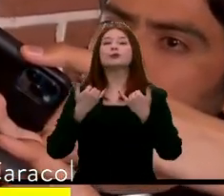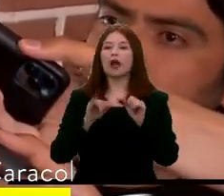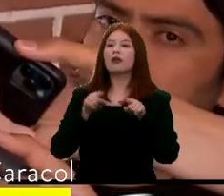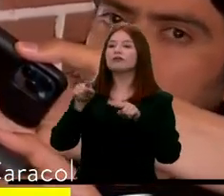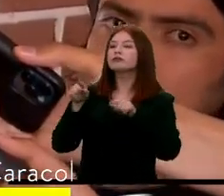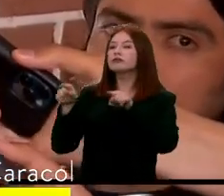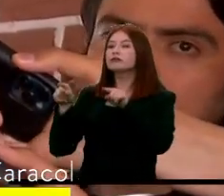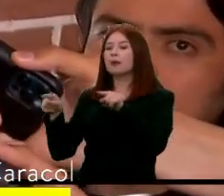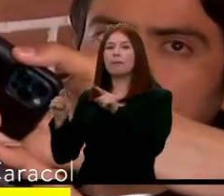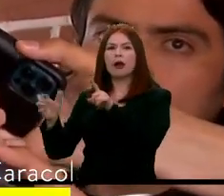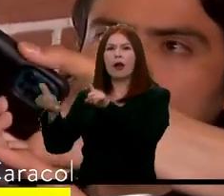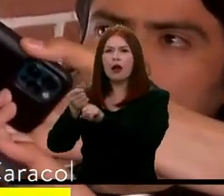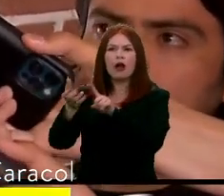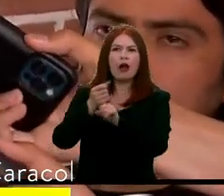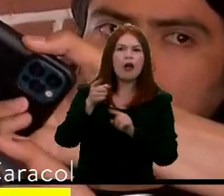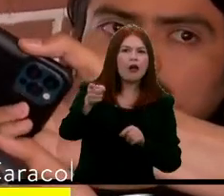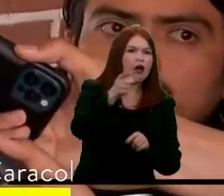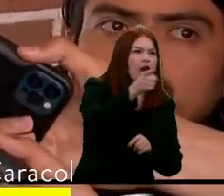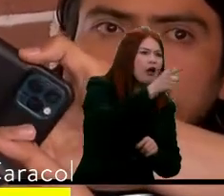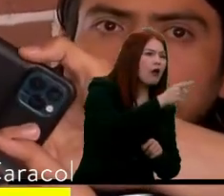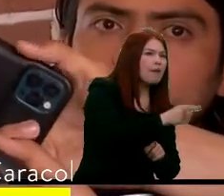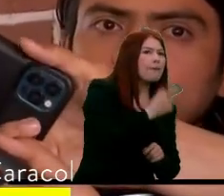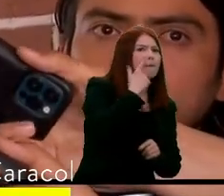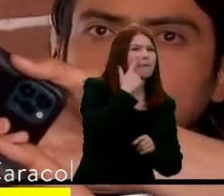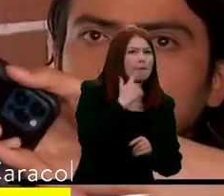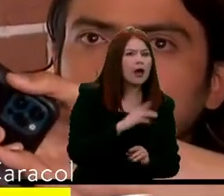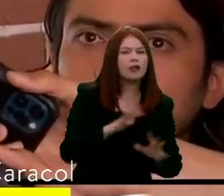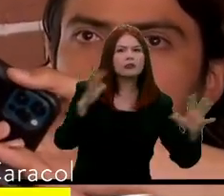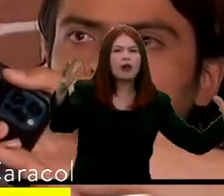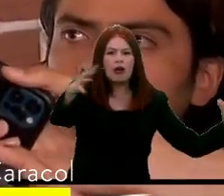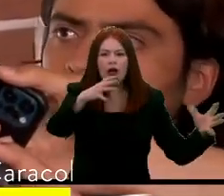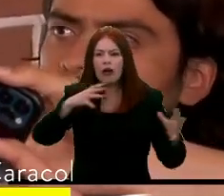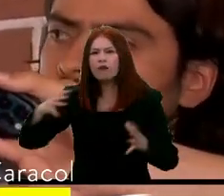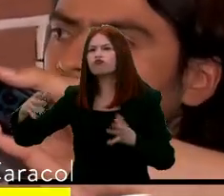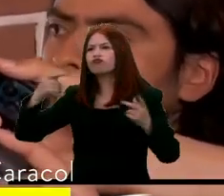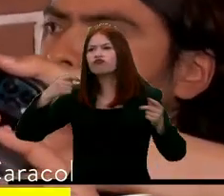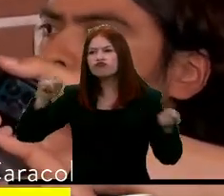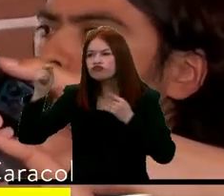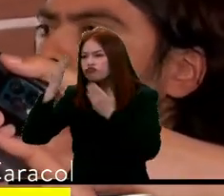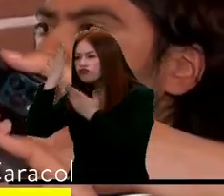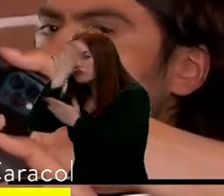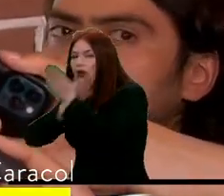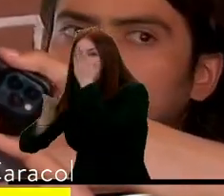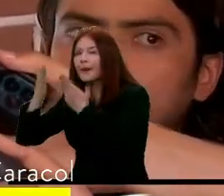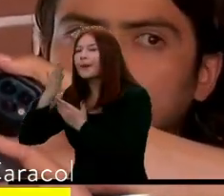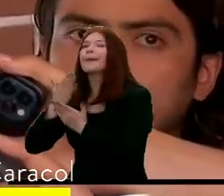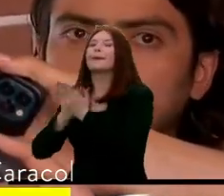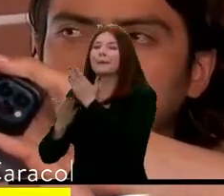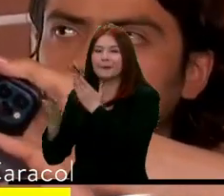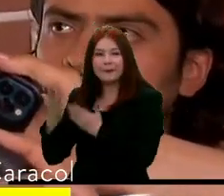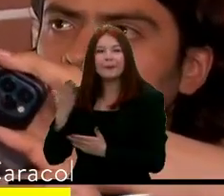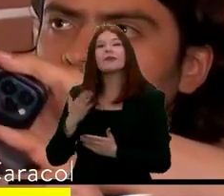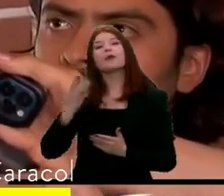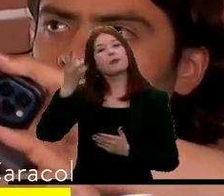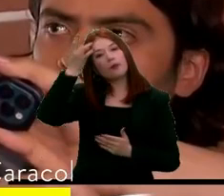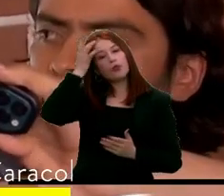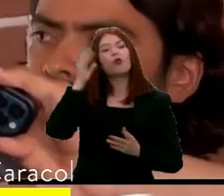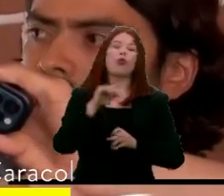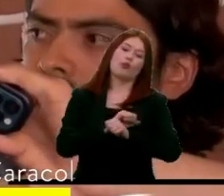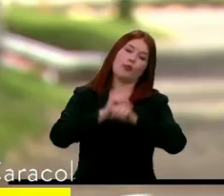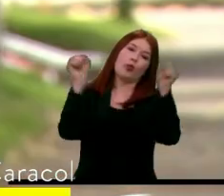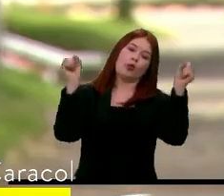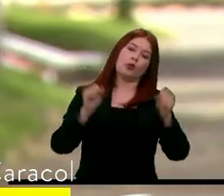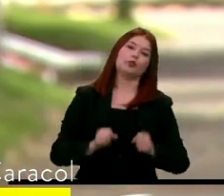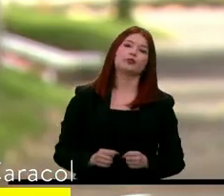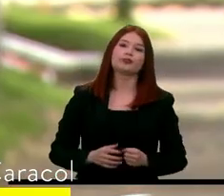sector material para enviar al laboratorio con el fin de verificar si existía o no un explosivo en el lugar.